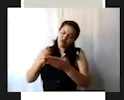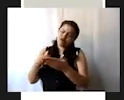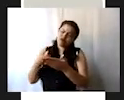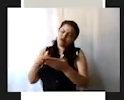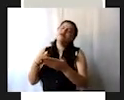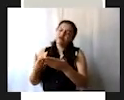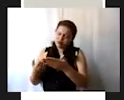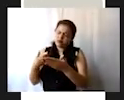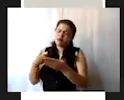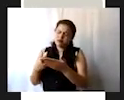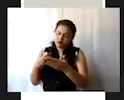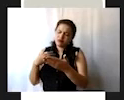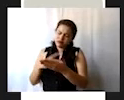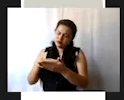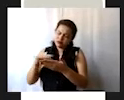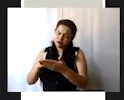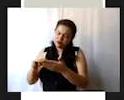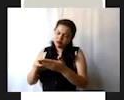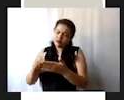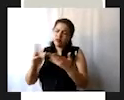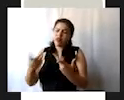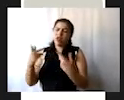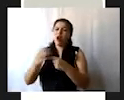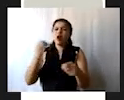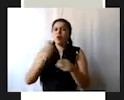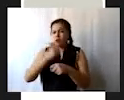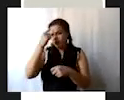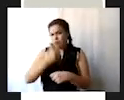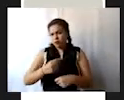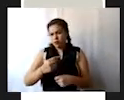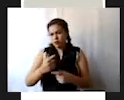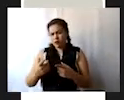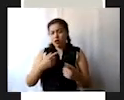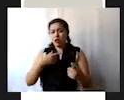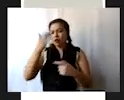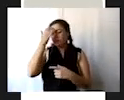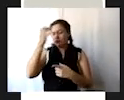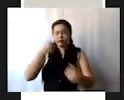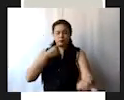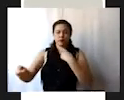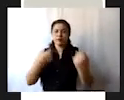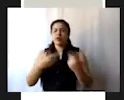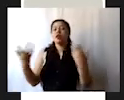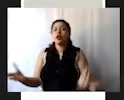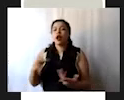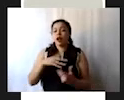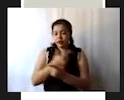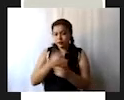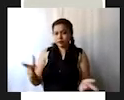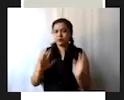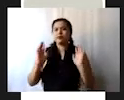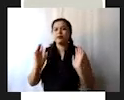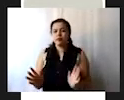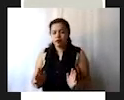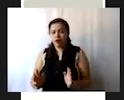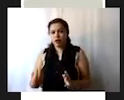que nos plantea, cuáles oportunidades de intercambios de conocimientos están disponibles. Una vez que me